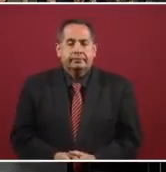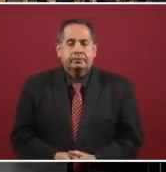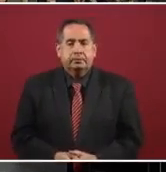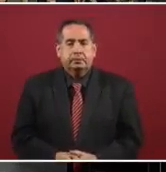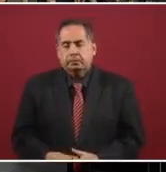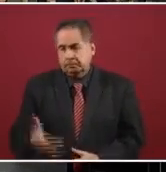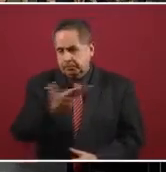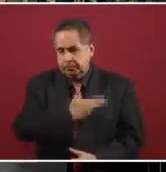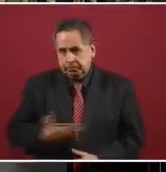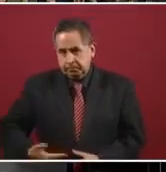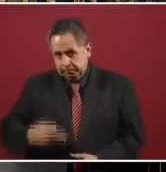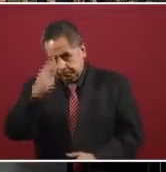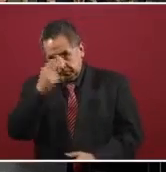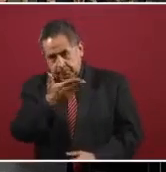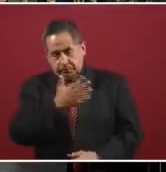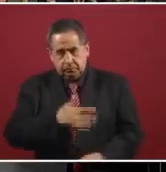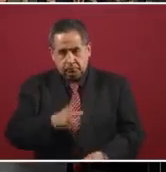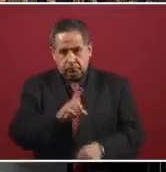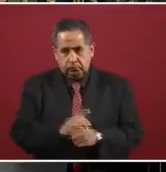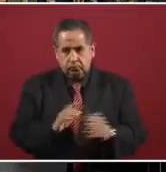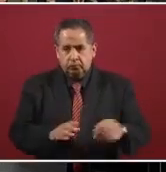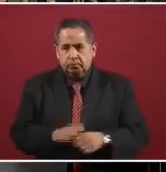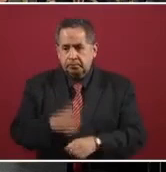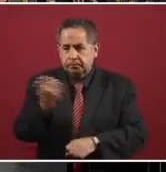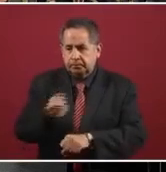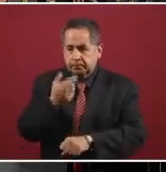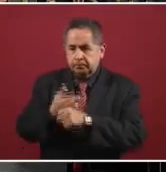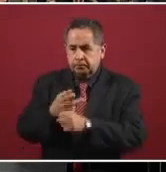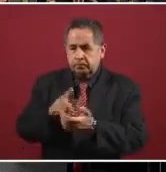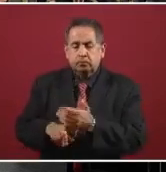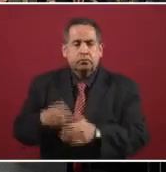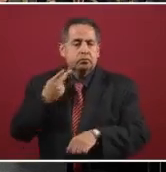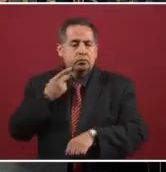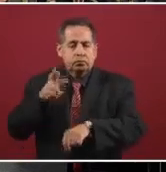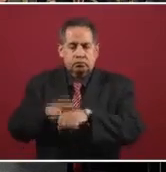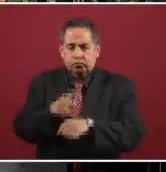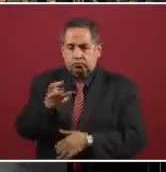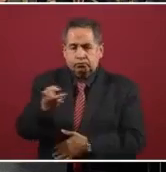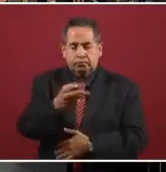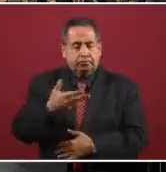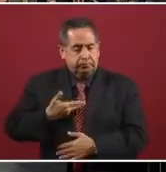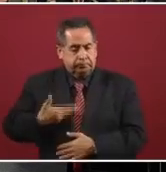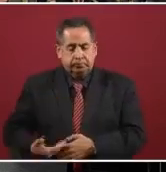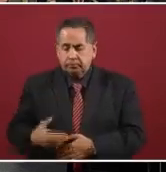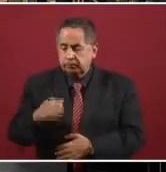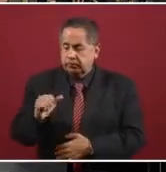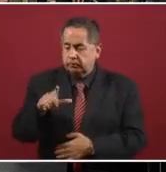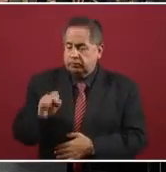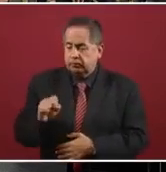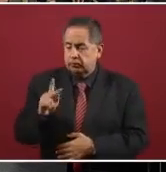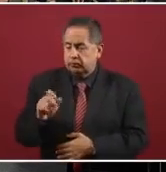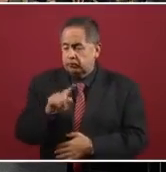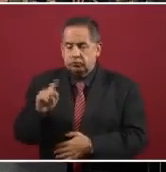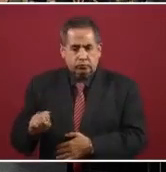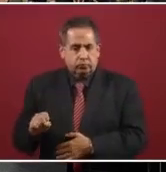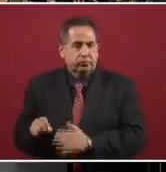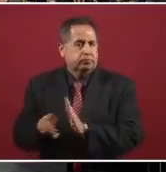Presidente de México, muy buenos días. Secretario, procurador, servidor Carlos Pozos, de la revista Petróleo y